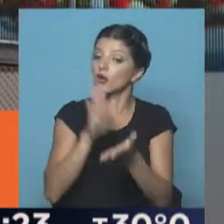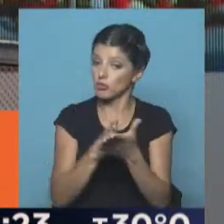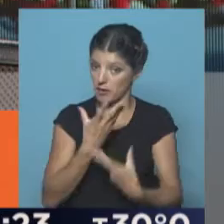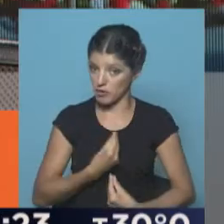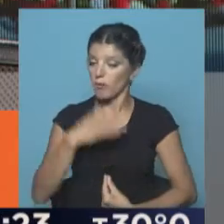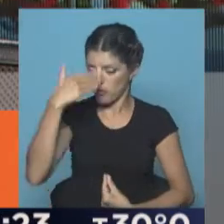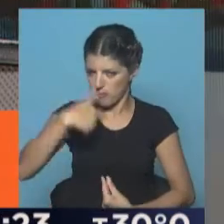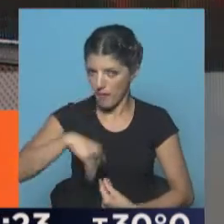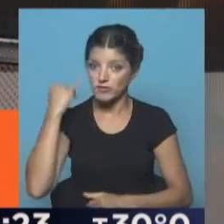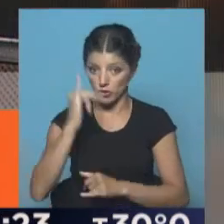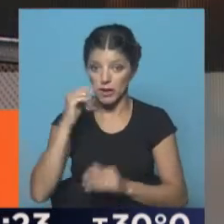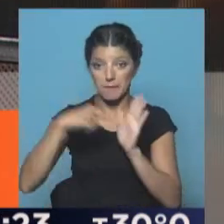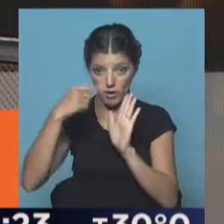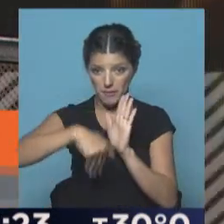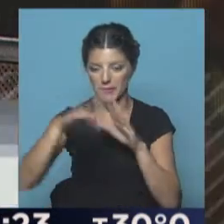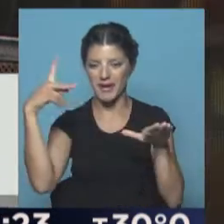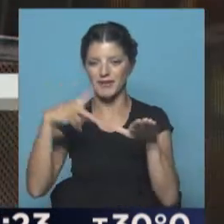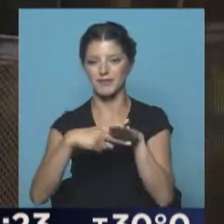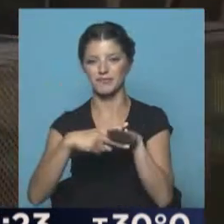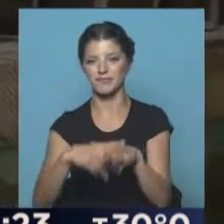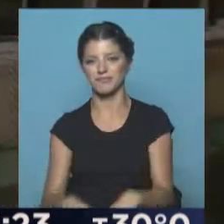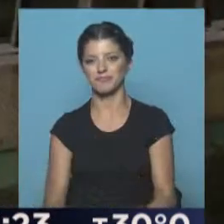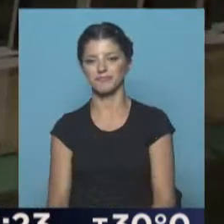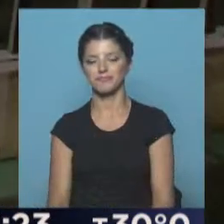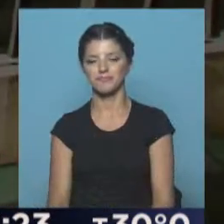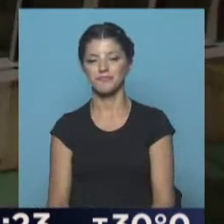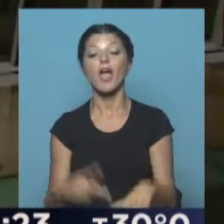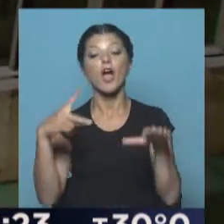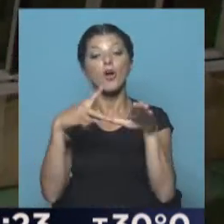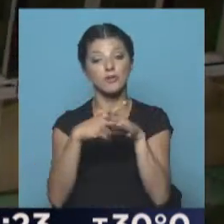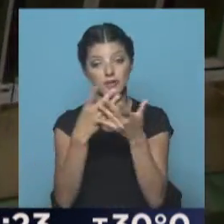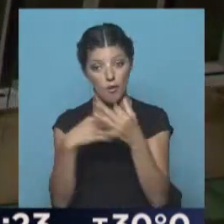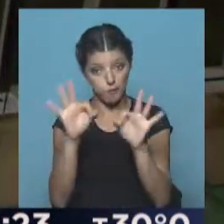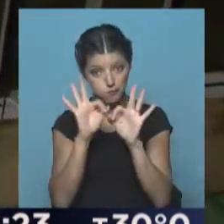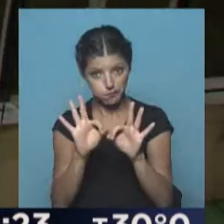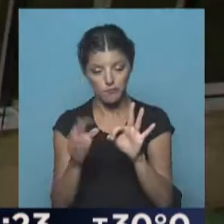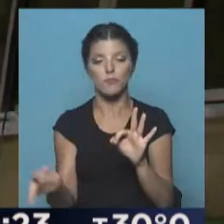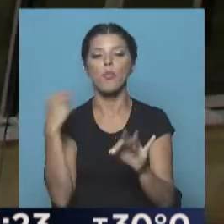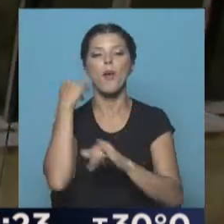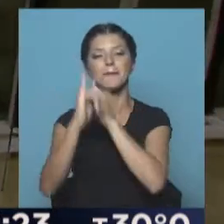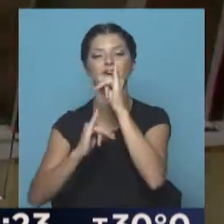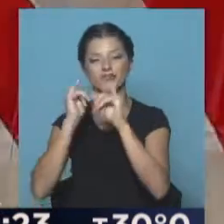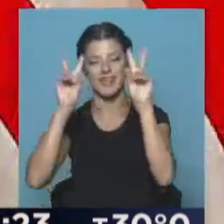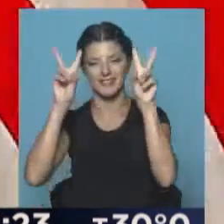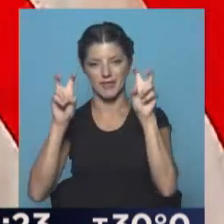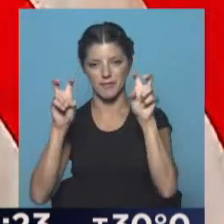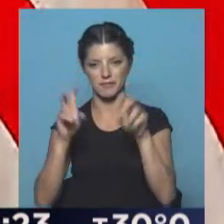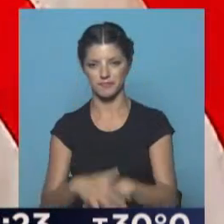estar hablando del miedo, pero ahora nos vamos a una pausa. Cuando regresemos, estos